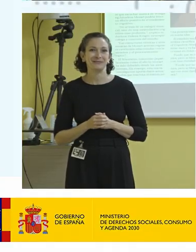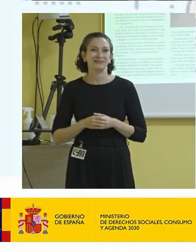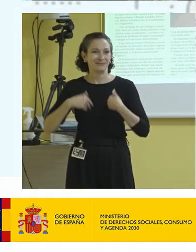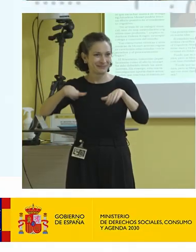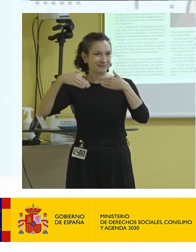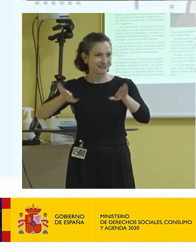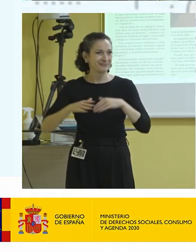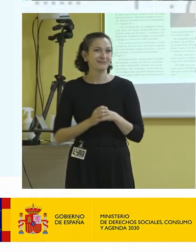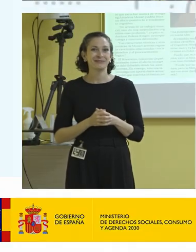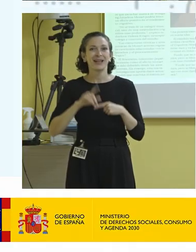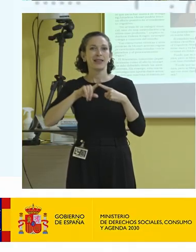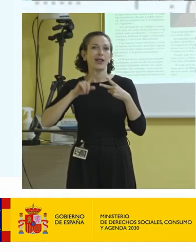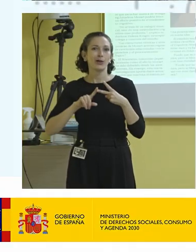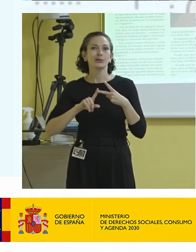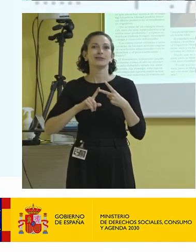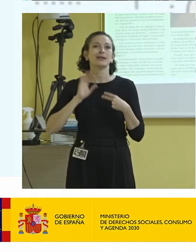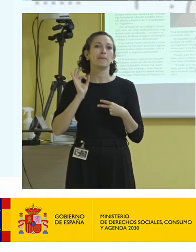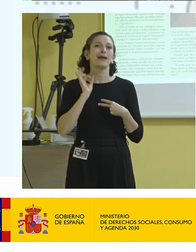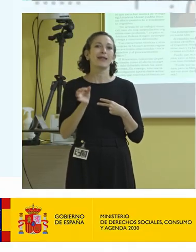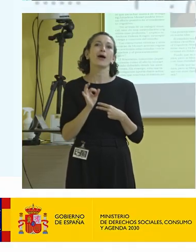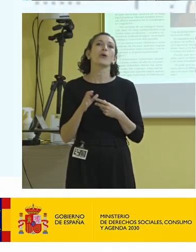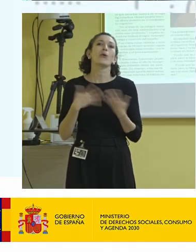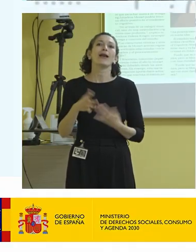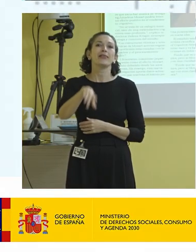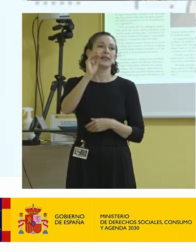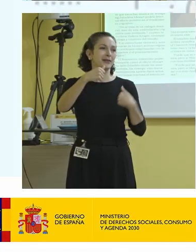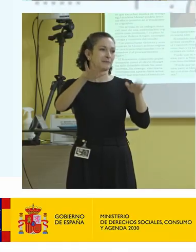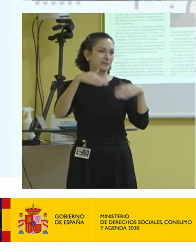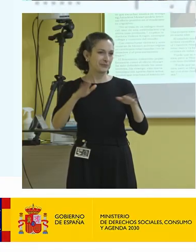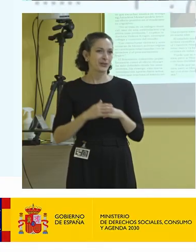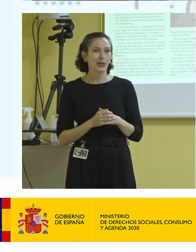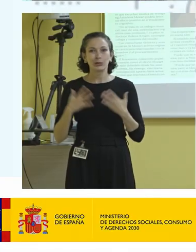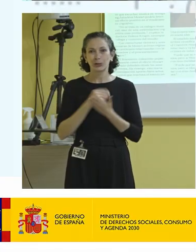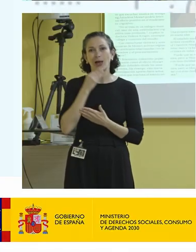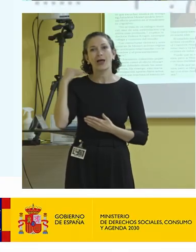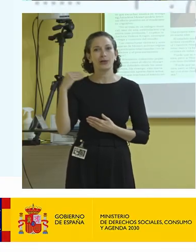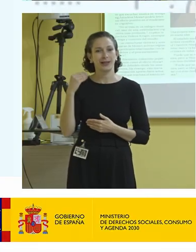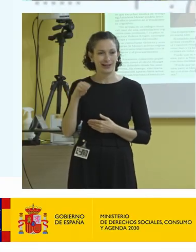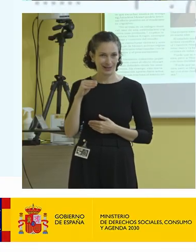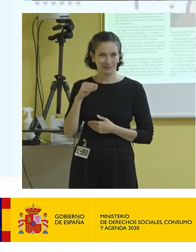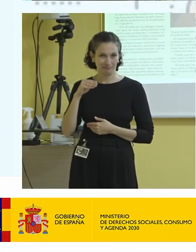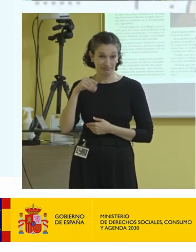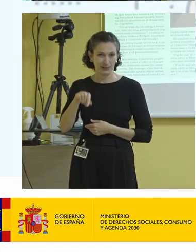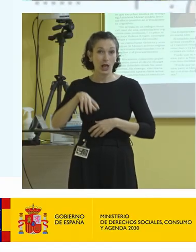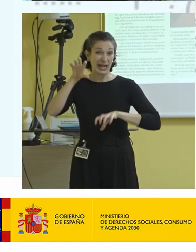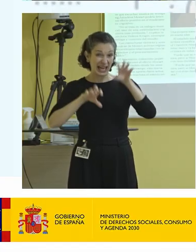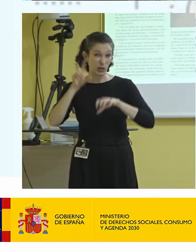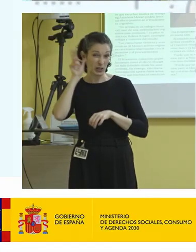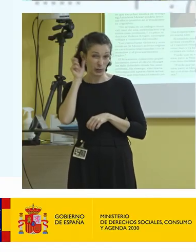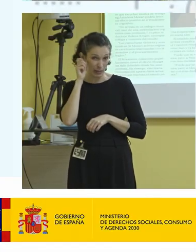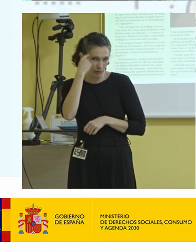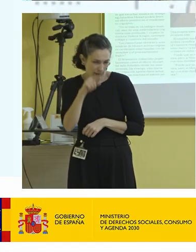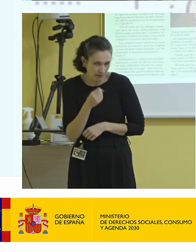que decidáis cuál de las dos parece más correcta. Venga, todos habéis visto a adolescentes escuchando reggaetón y sabéis que no están bien, ¿verdad?